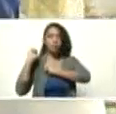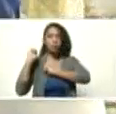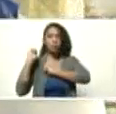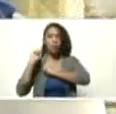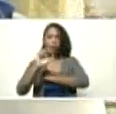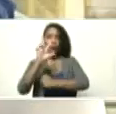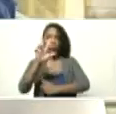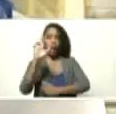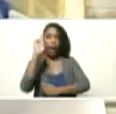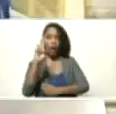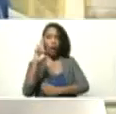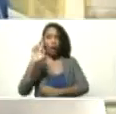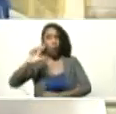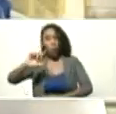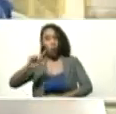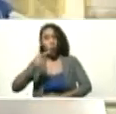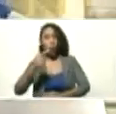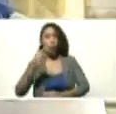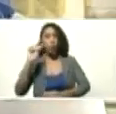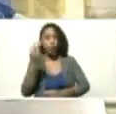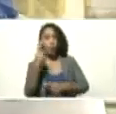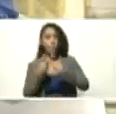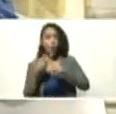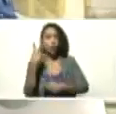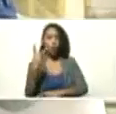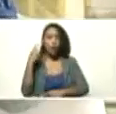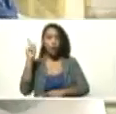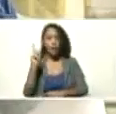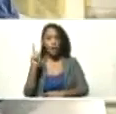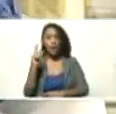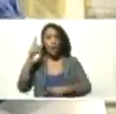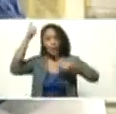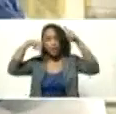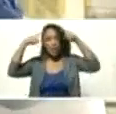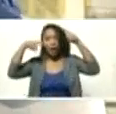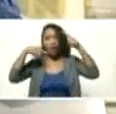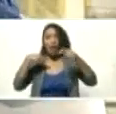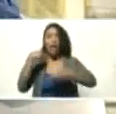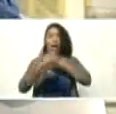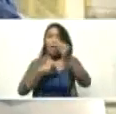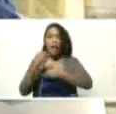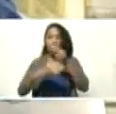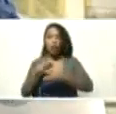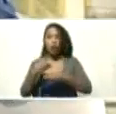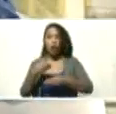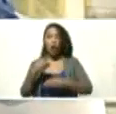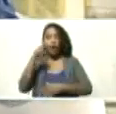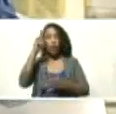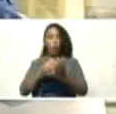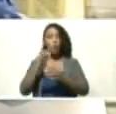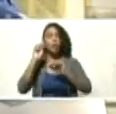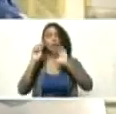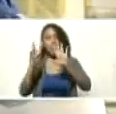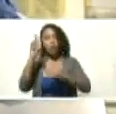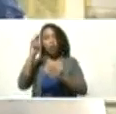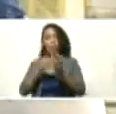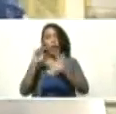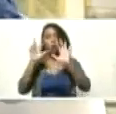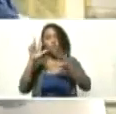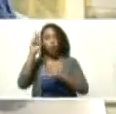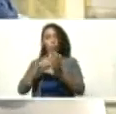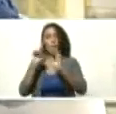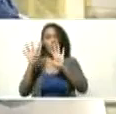las 3R al cuadrado que nuestro comandante Chávez lanzó en el 2007, 2008 y 2009. Las actualiza,